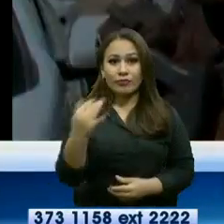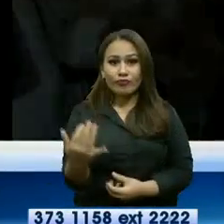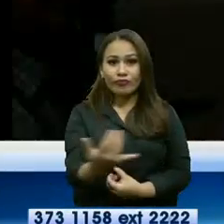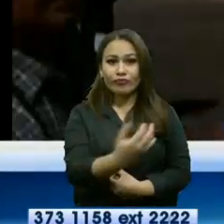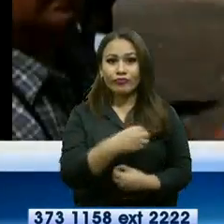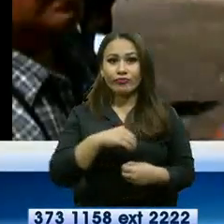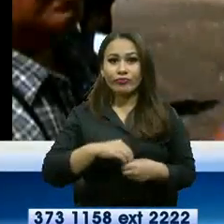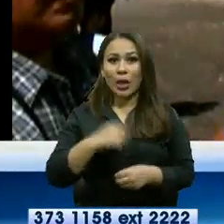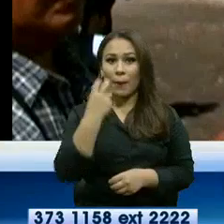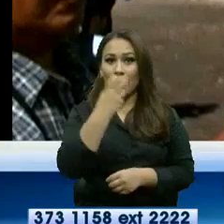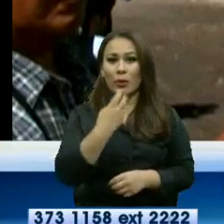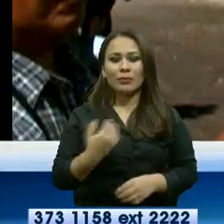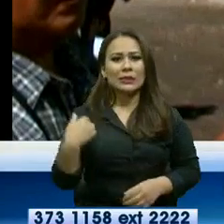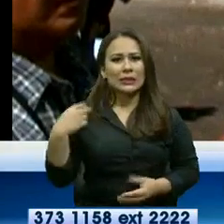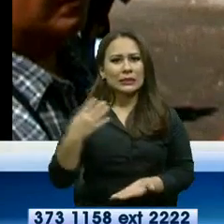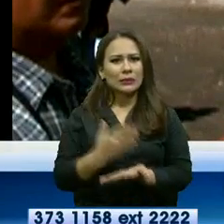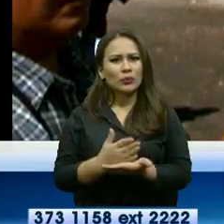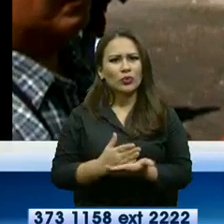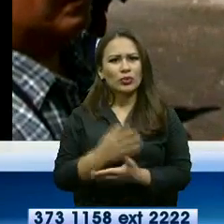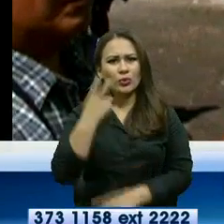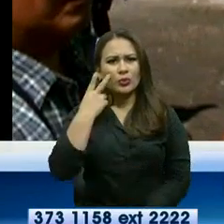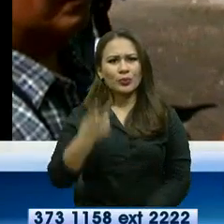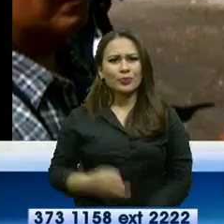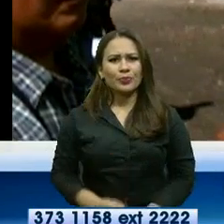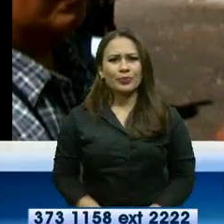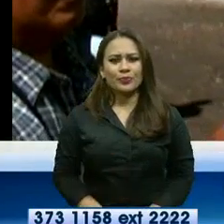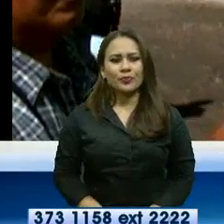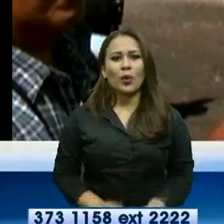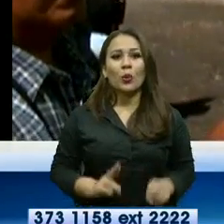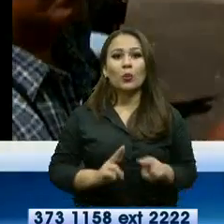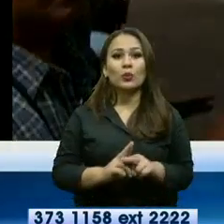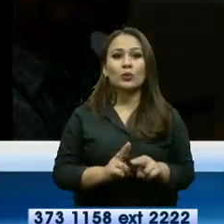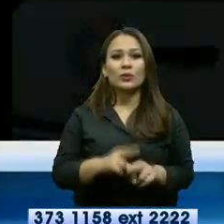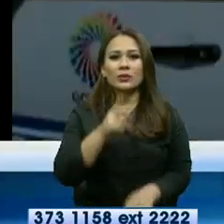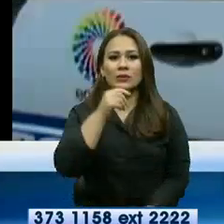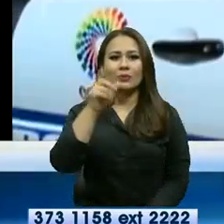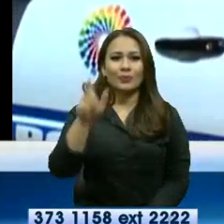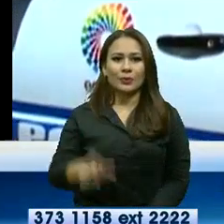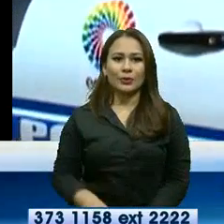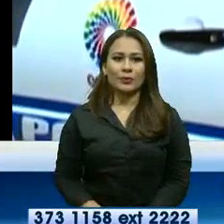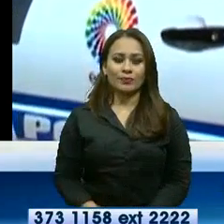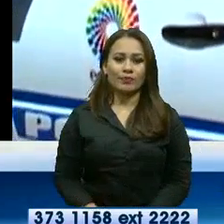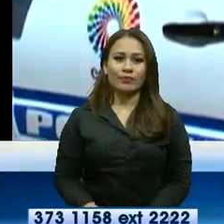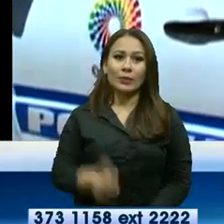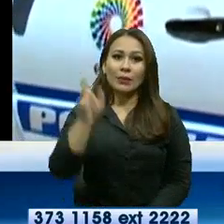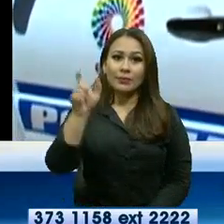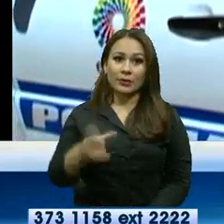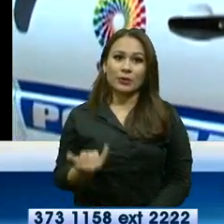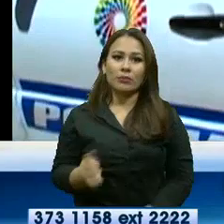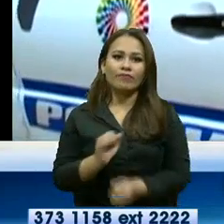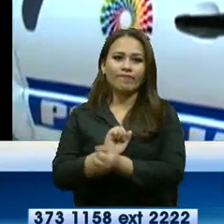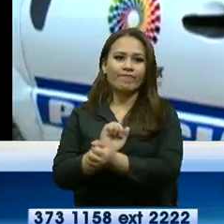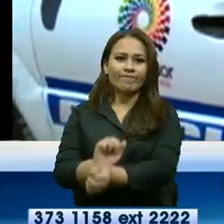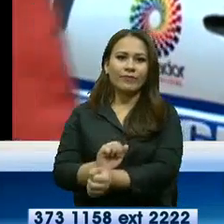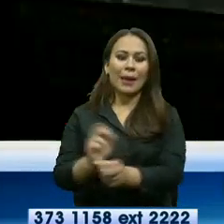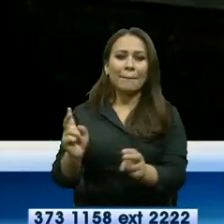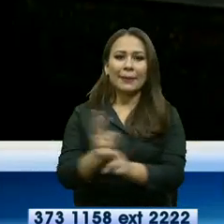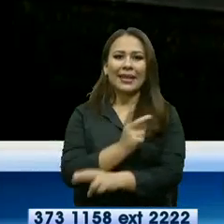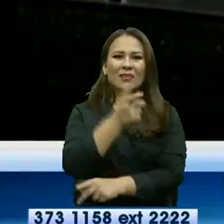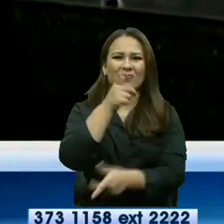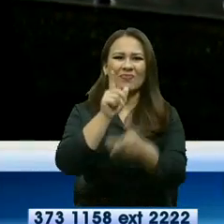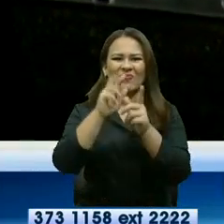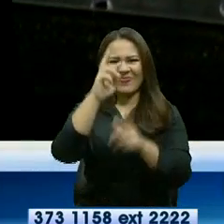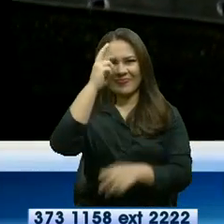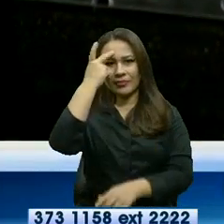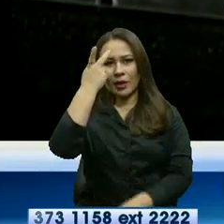evidencias. Un arma blanca que ha sido utilizada por el agresor. El supuesto agresor fue detenido por el avanzado estado etílico, como